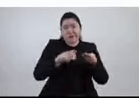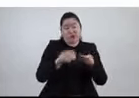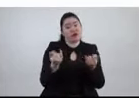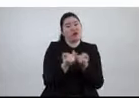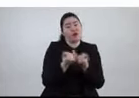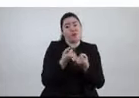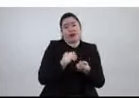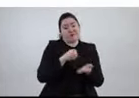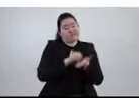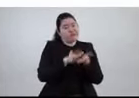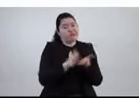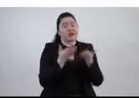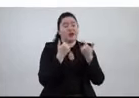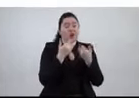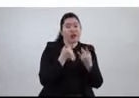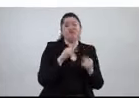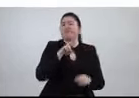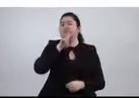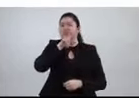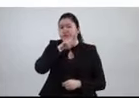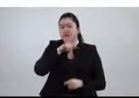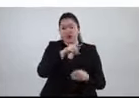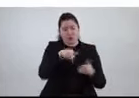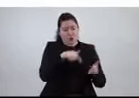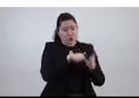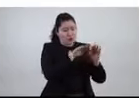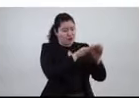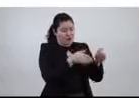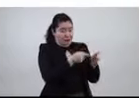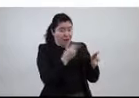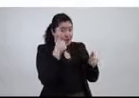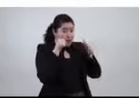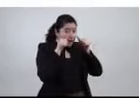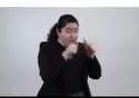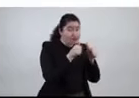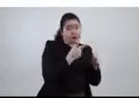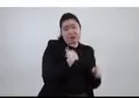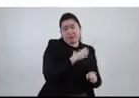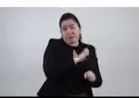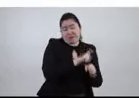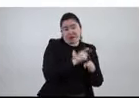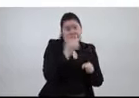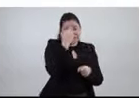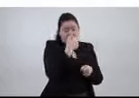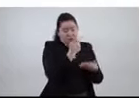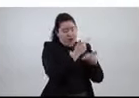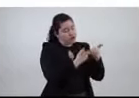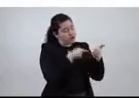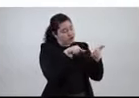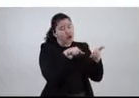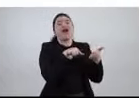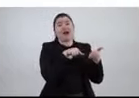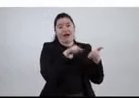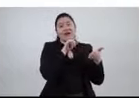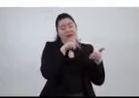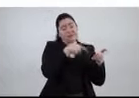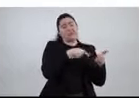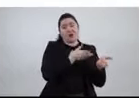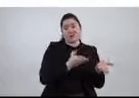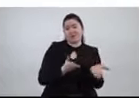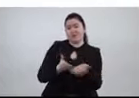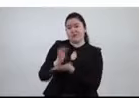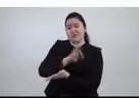y no traigan su cita, no se preocupen, hay una mesa especial de atención en la cual se checará que estén en el padrón y, en caso de sí hacerlo, pues